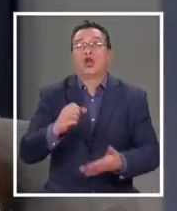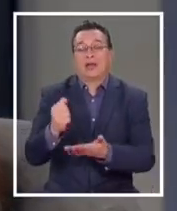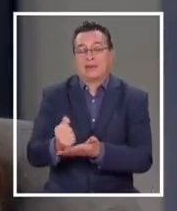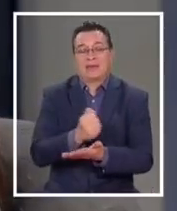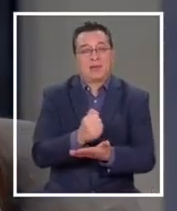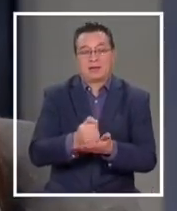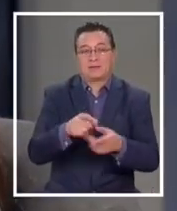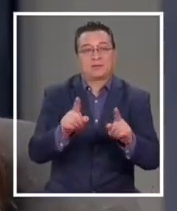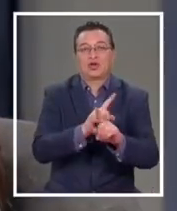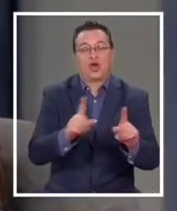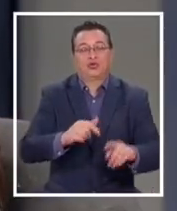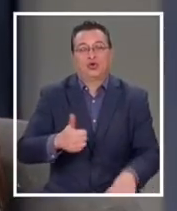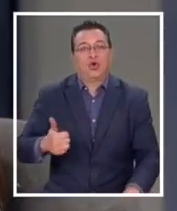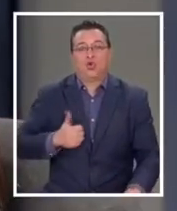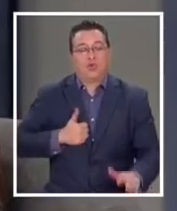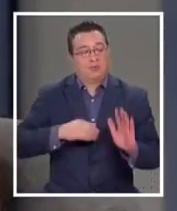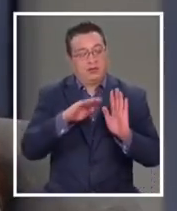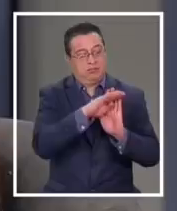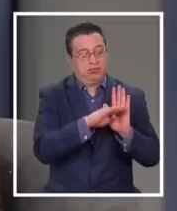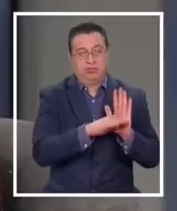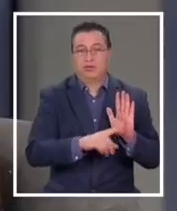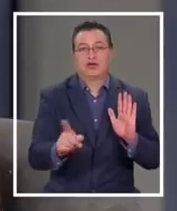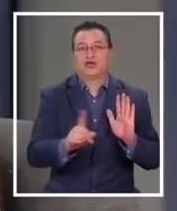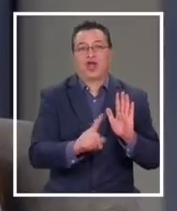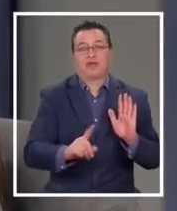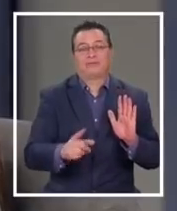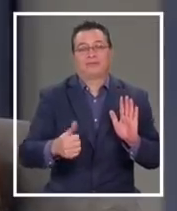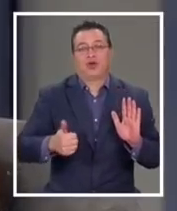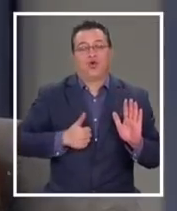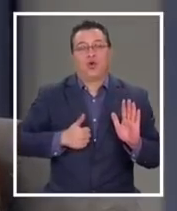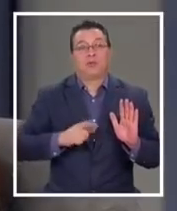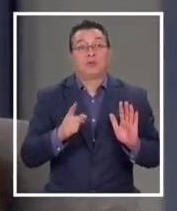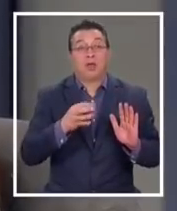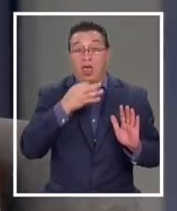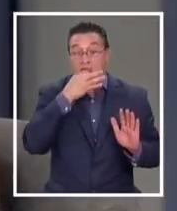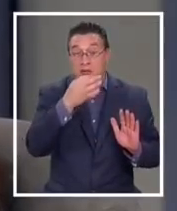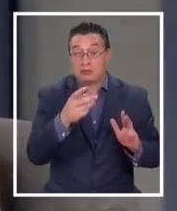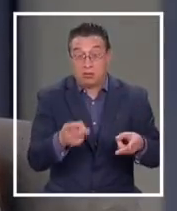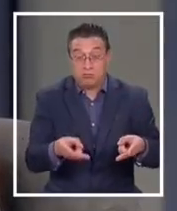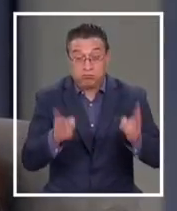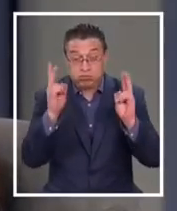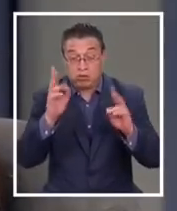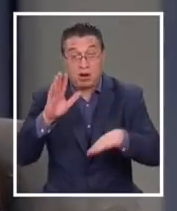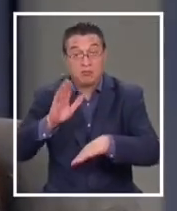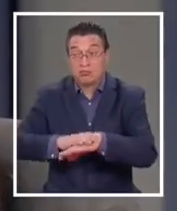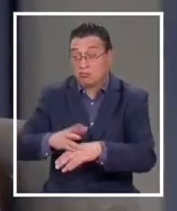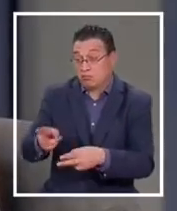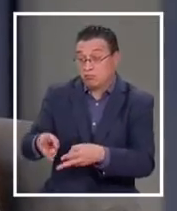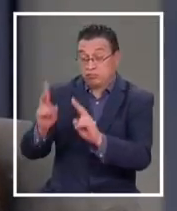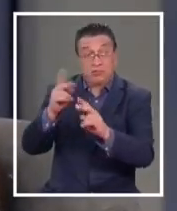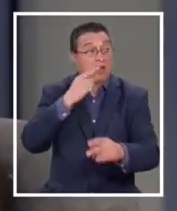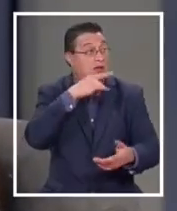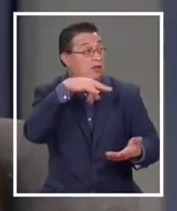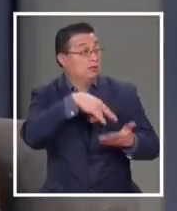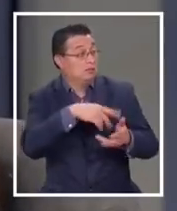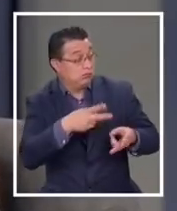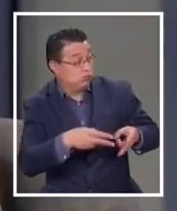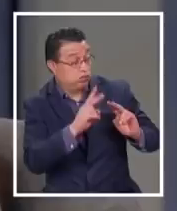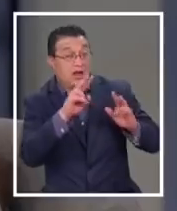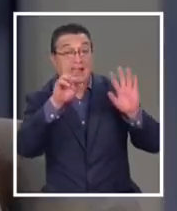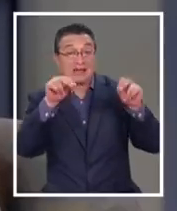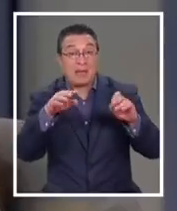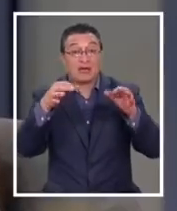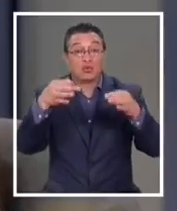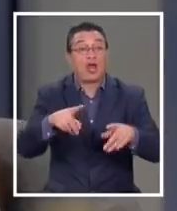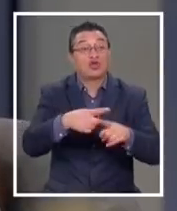un requerimiento porque no cumple los requisitos formales. Eso fue lo que hizo. No le dio luz verde a nadie, ni al Parlamento para, en materia de seguridad social,